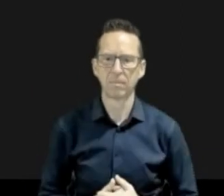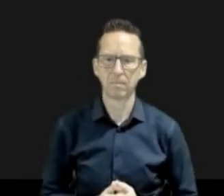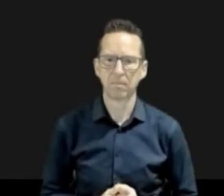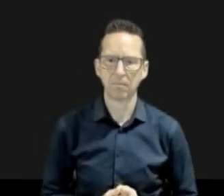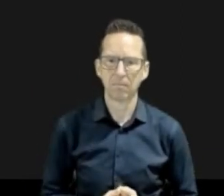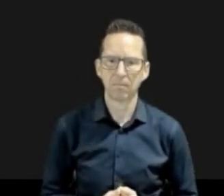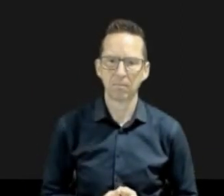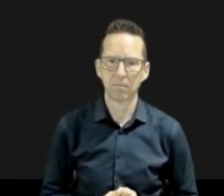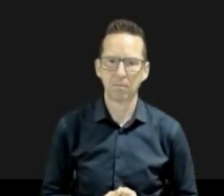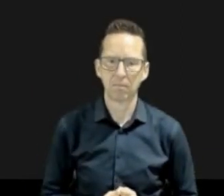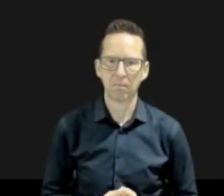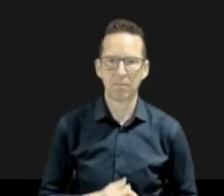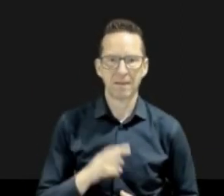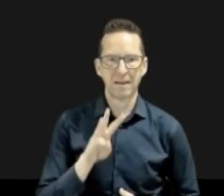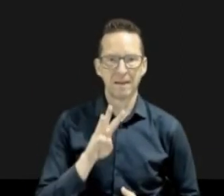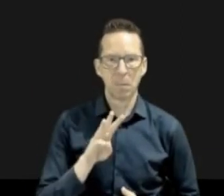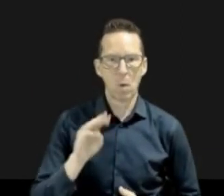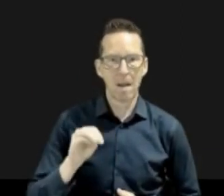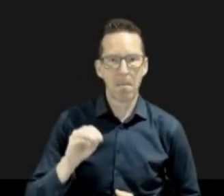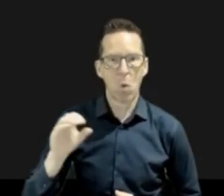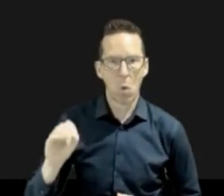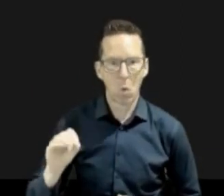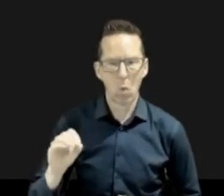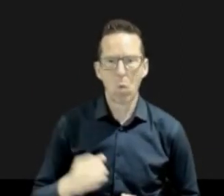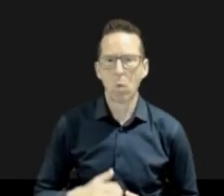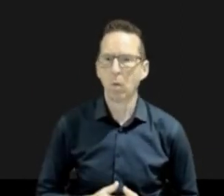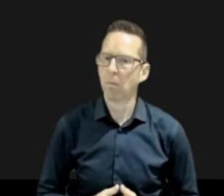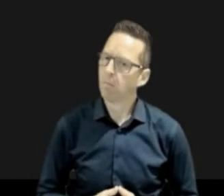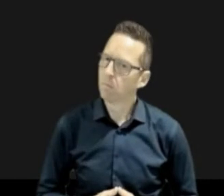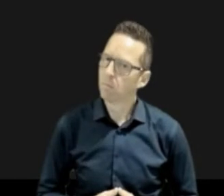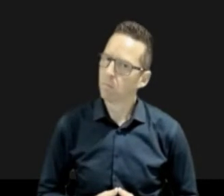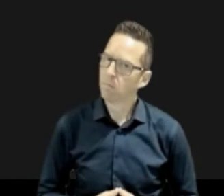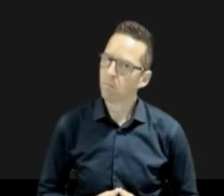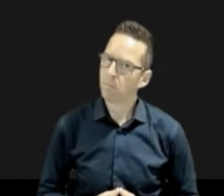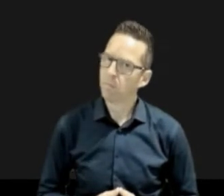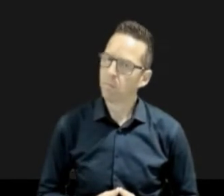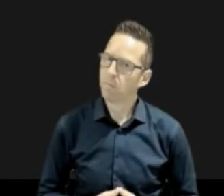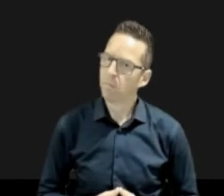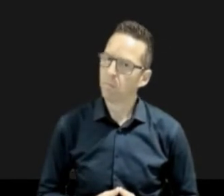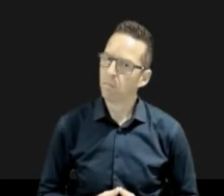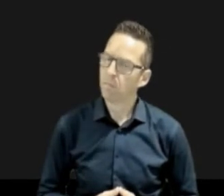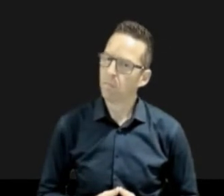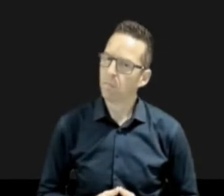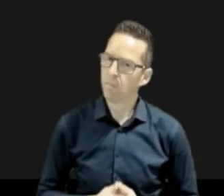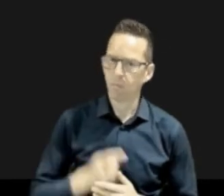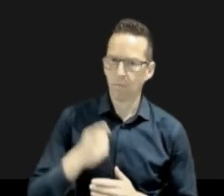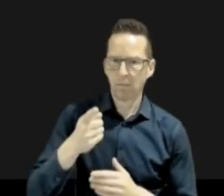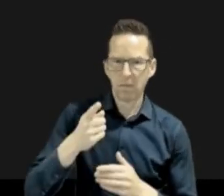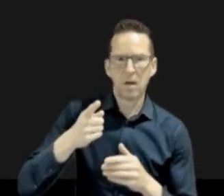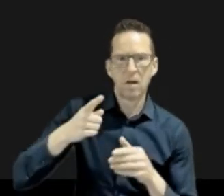explícitamente con las cuatro prioridades de marco de Sendai